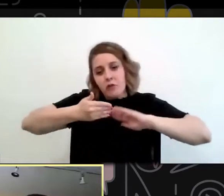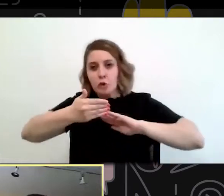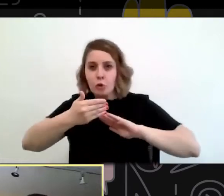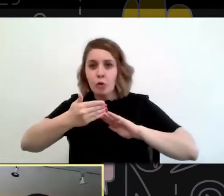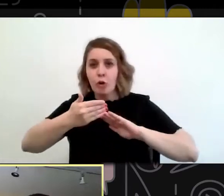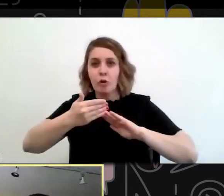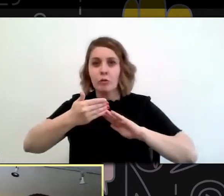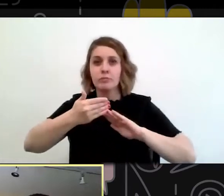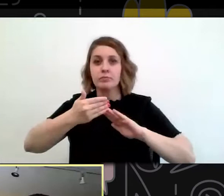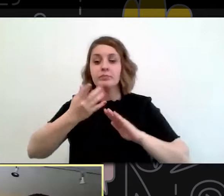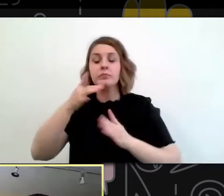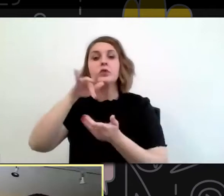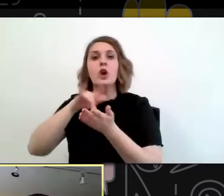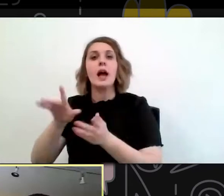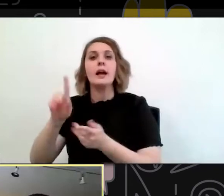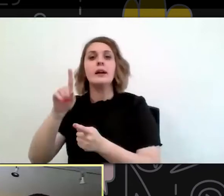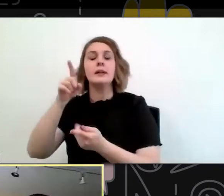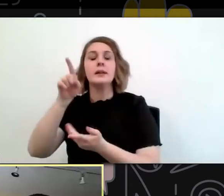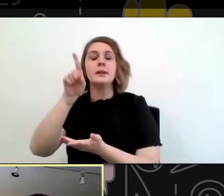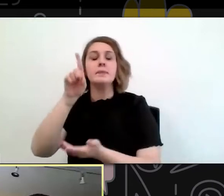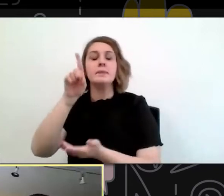por otro lado, encontramos como